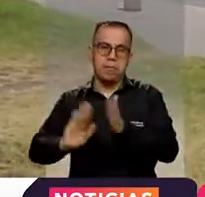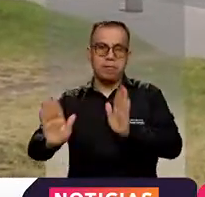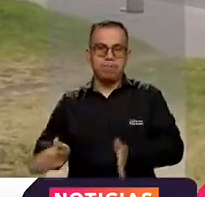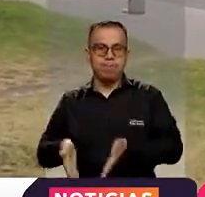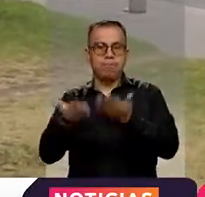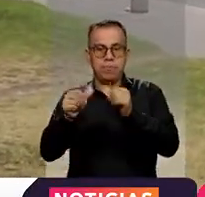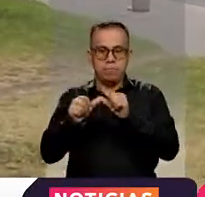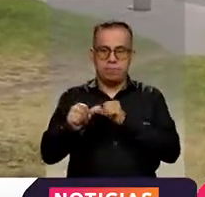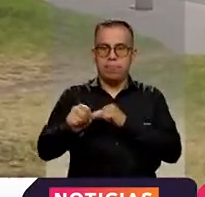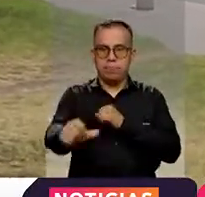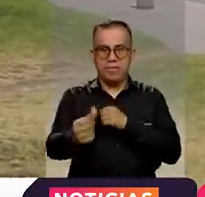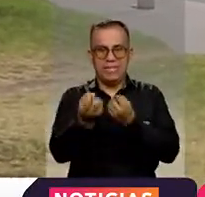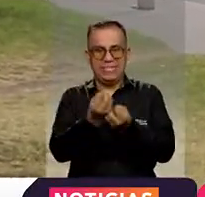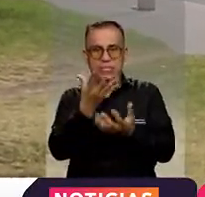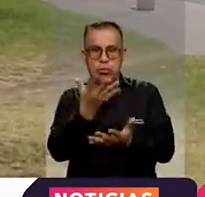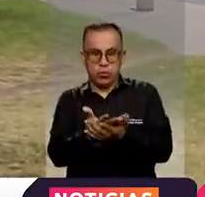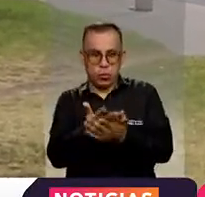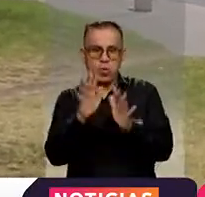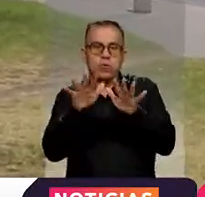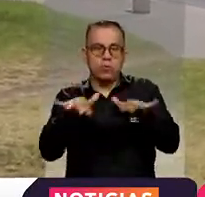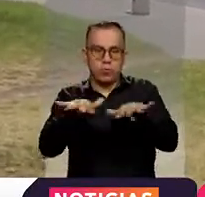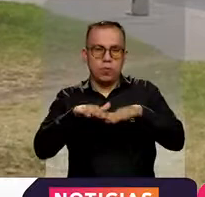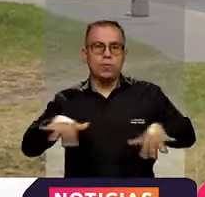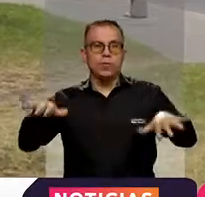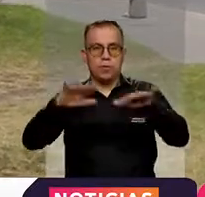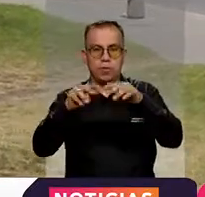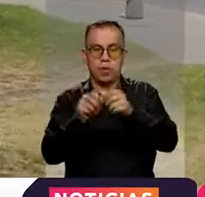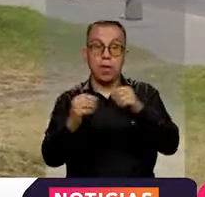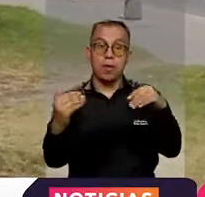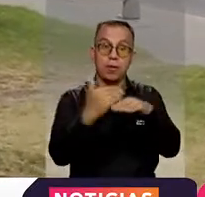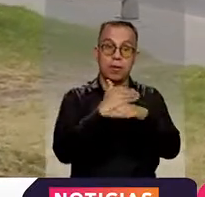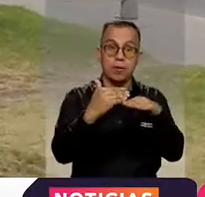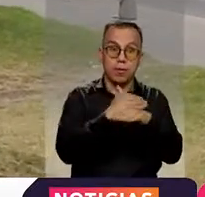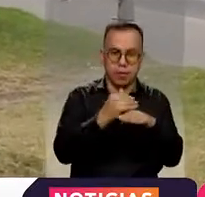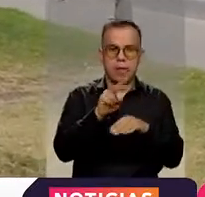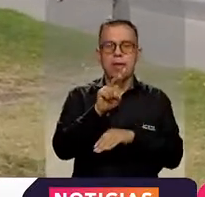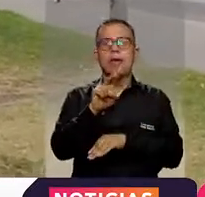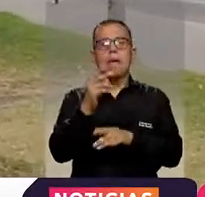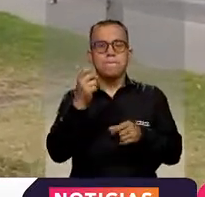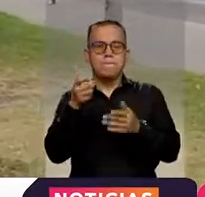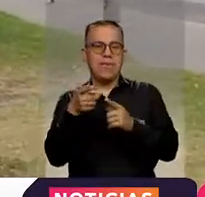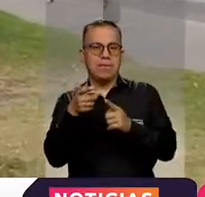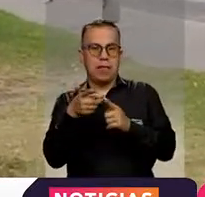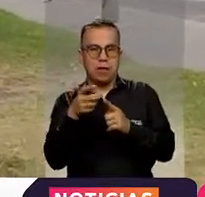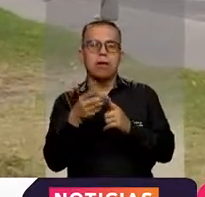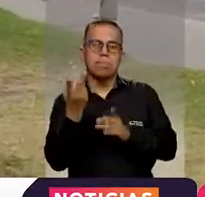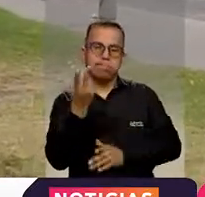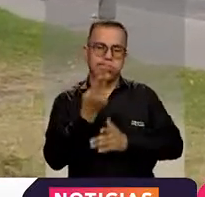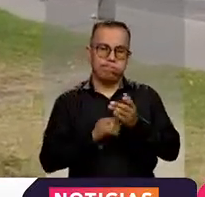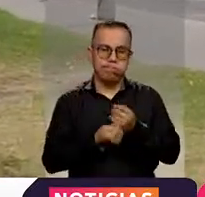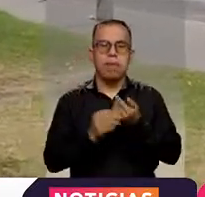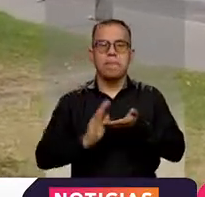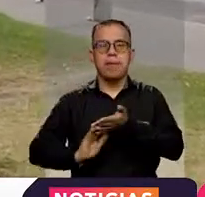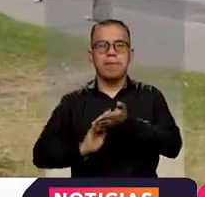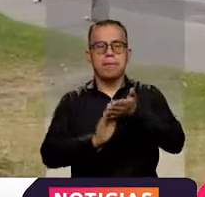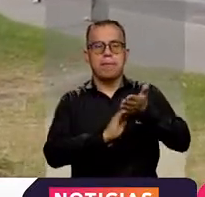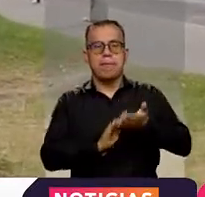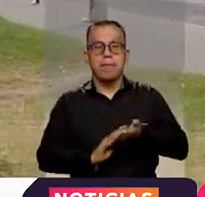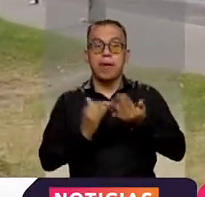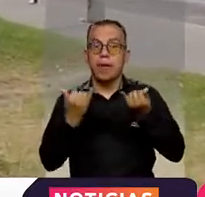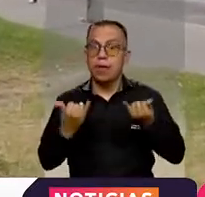recuperación y conservación de dos estructuras tipo puente vehicular, tipo Bailey's. En estructura metálica, realizamos la